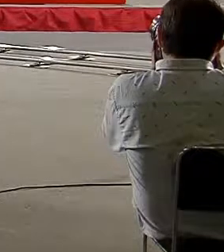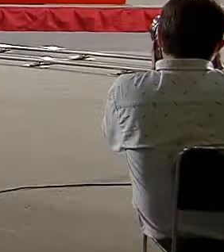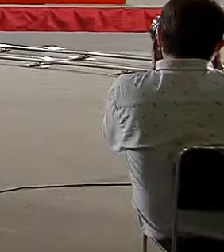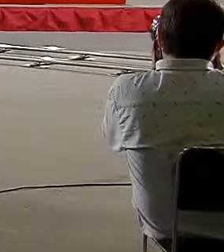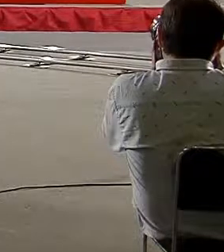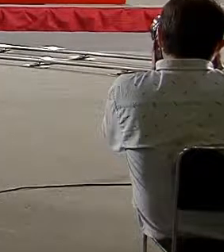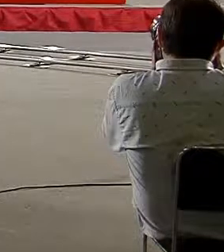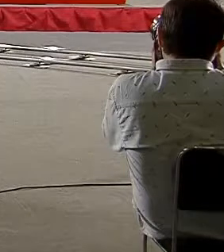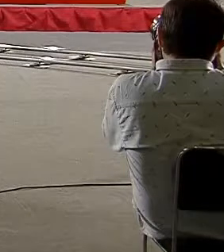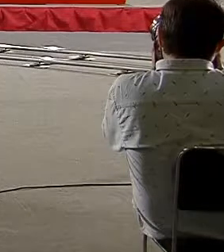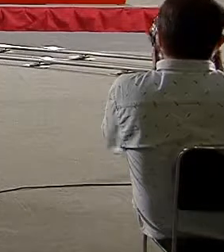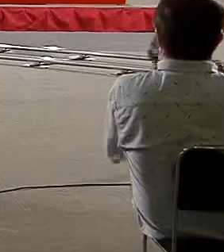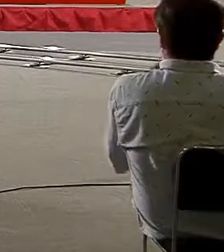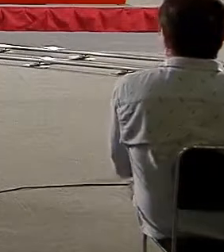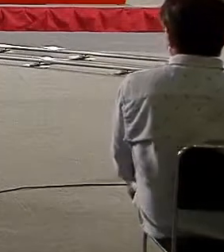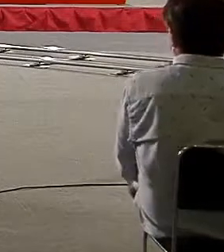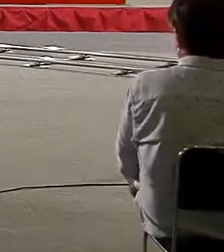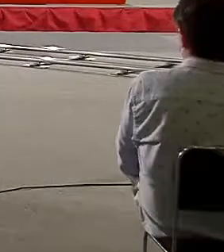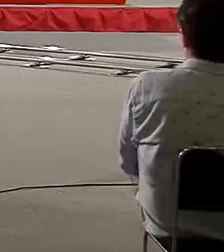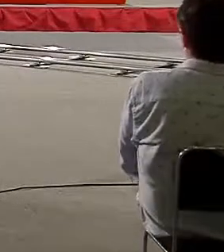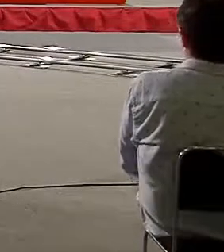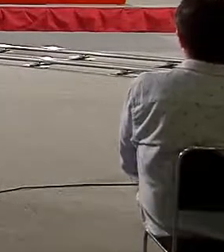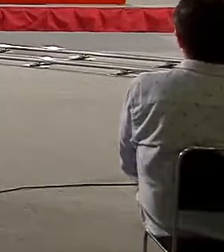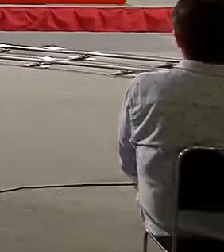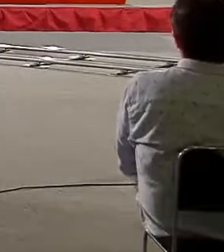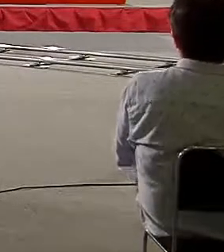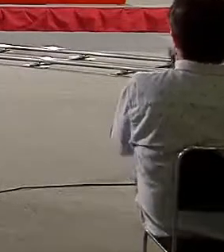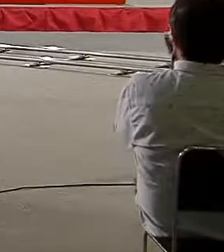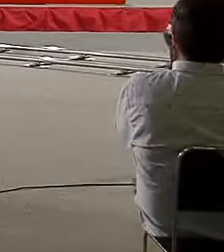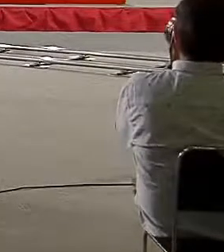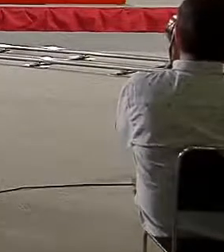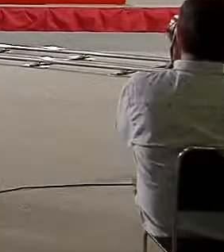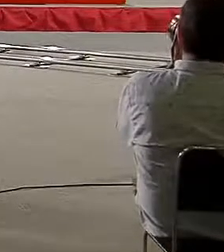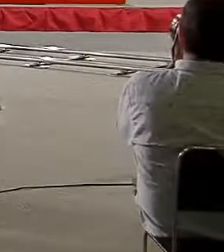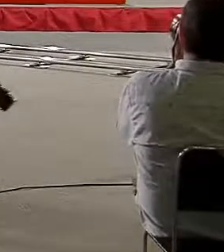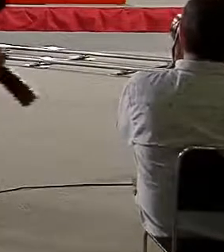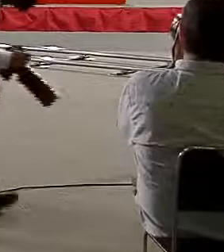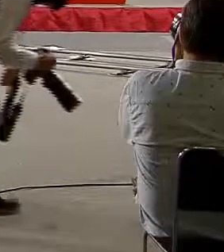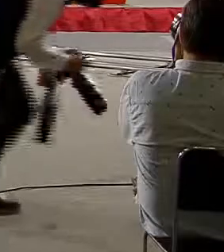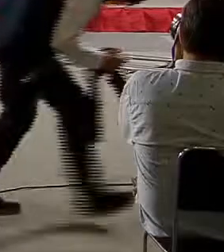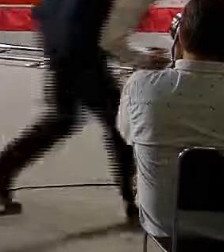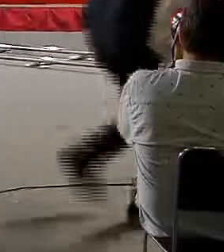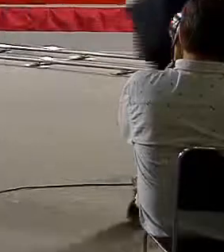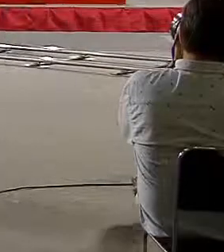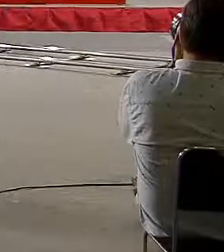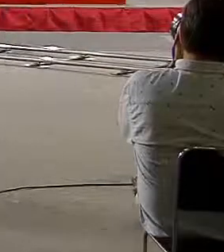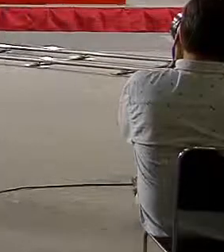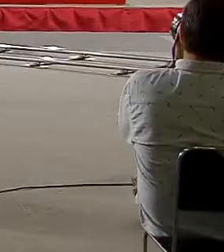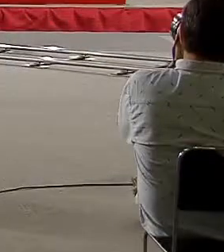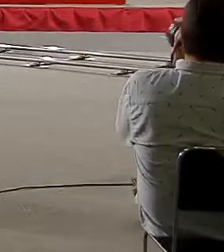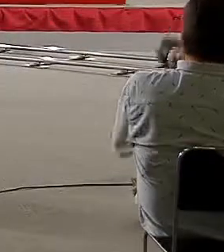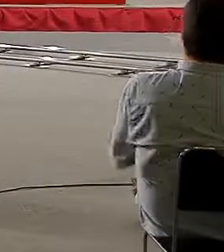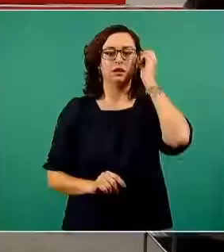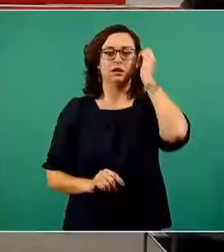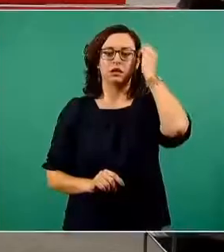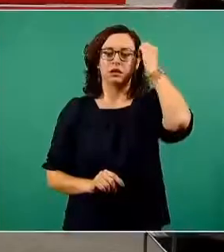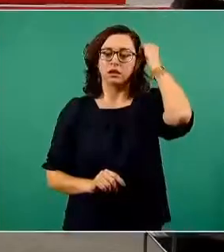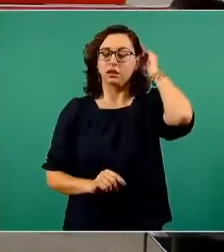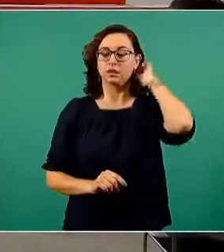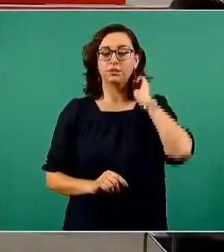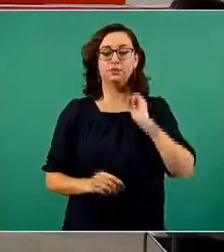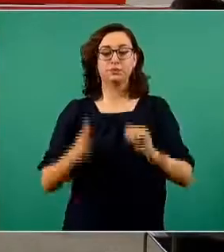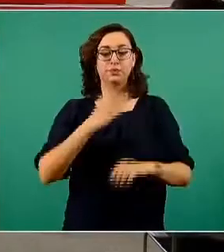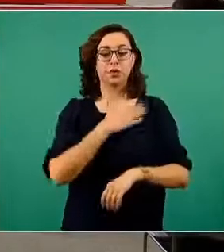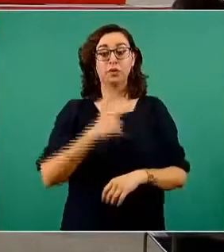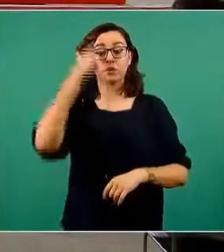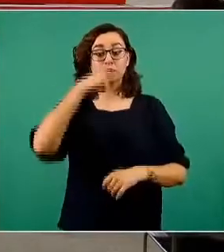Muy buenas noches con todas, con todos los presentes. Muy buenas noches también con todas las personas que están ya conectadas y